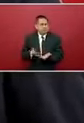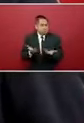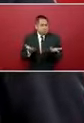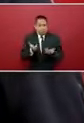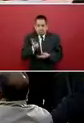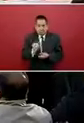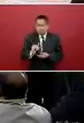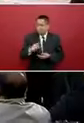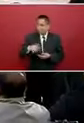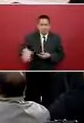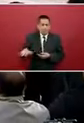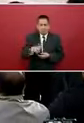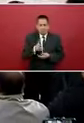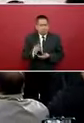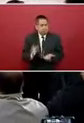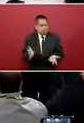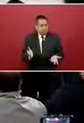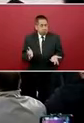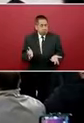es